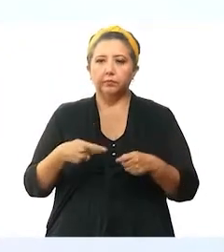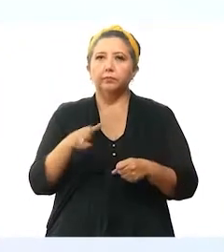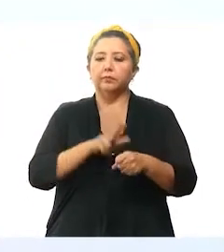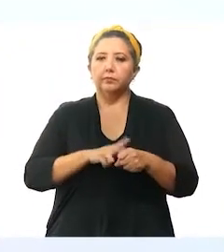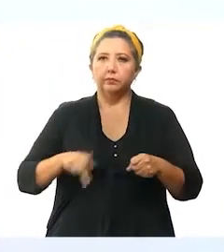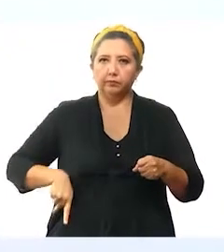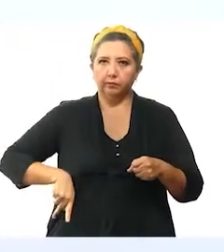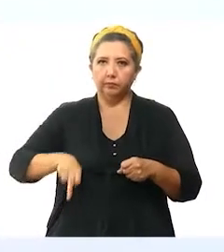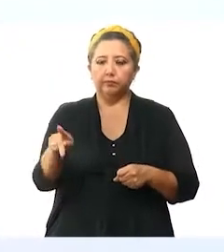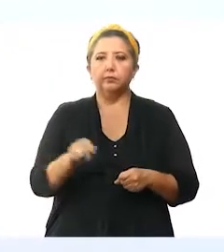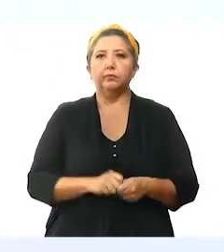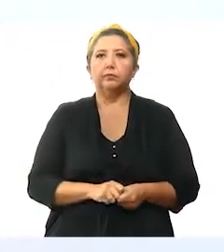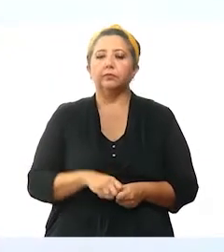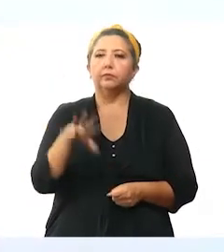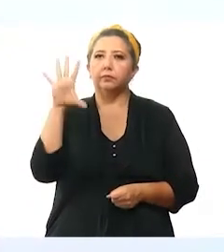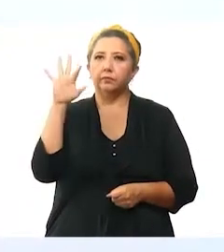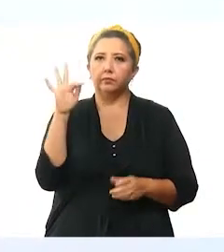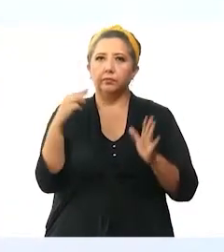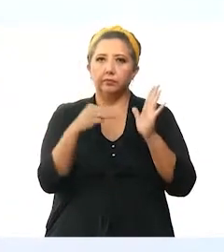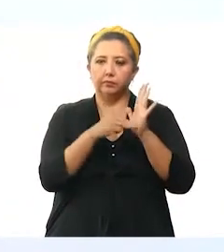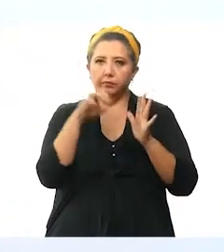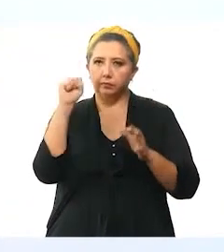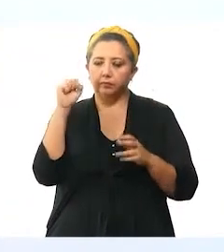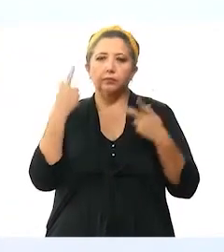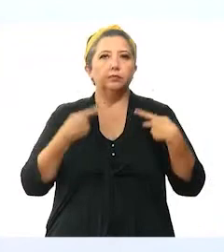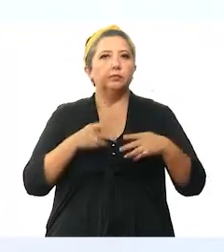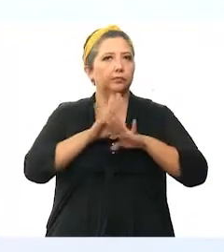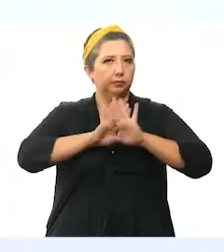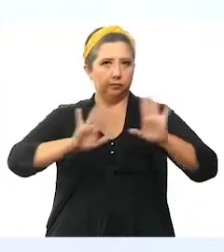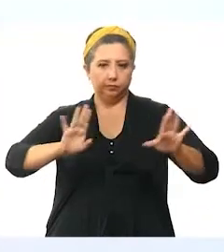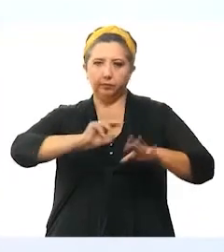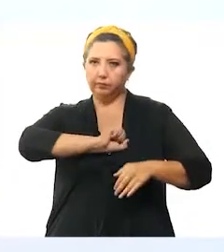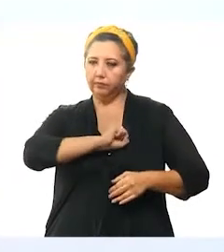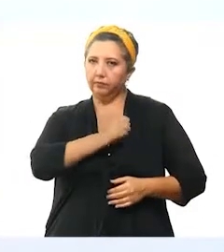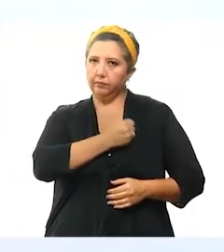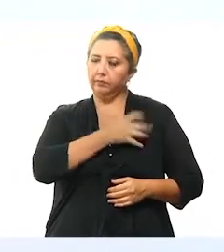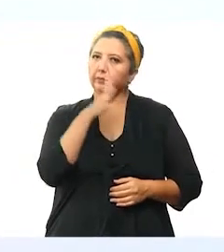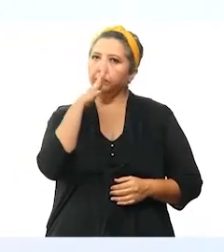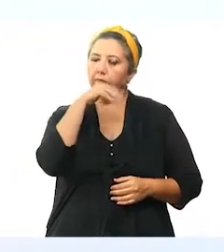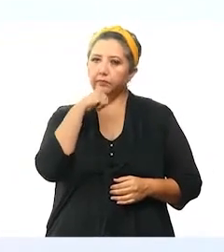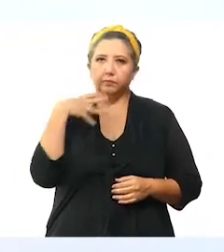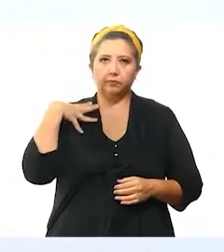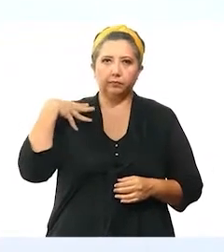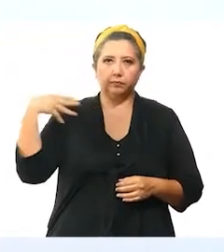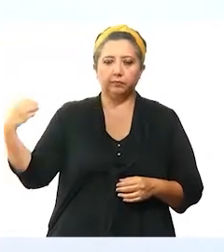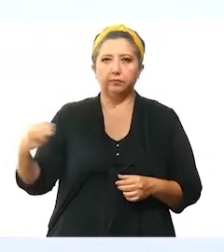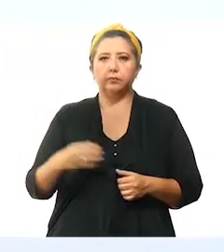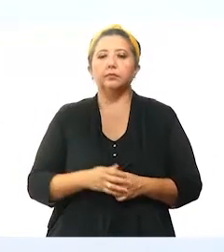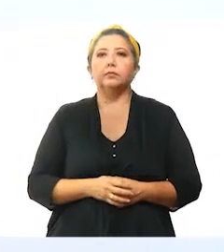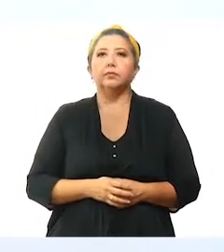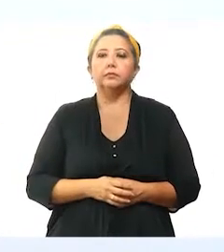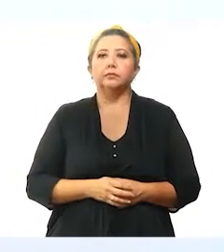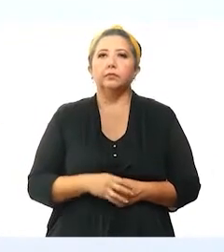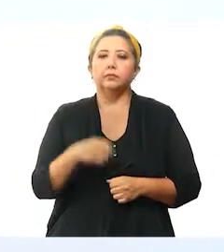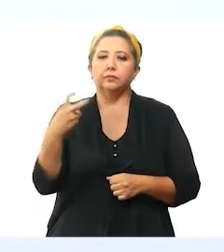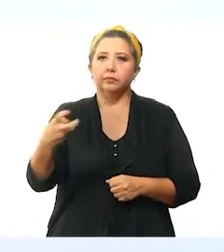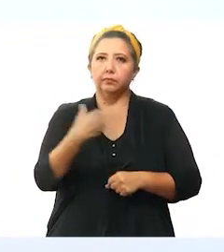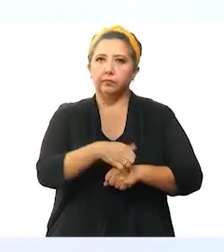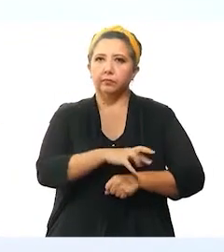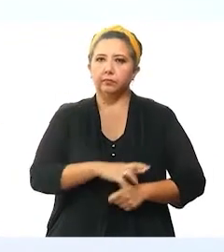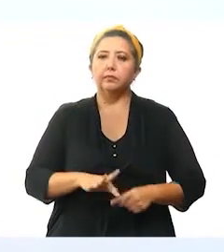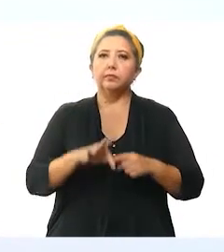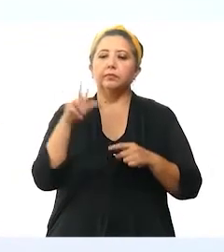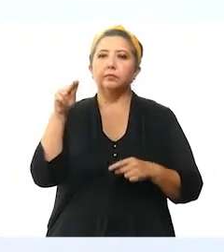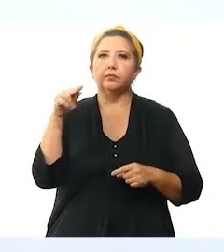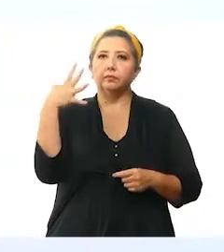hospitales públicos. 40.060 pacientes ya se recuperaron, no presentan síntomas ni pueden contagiar. Esta cifra